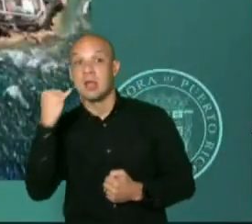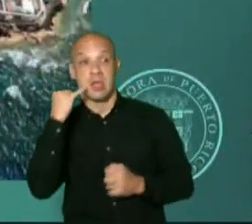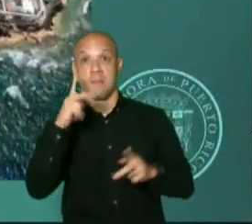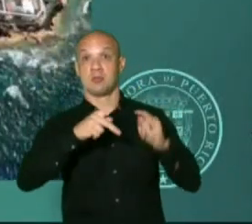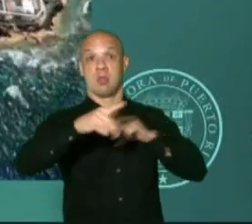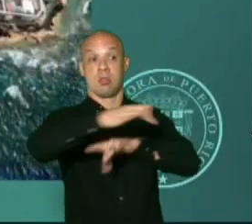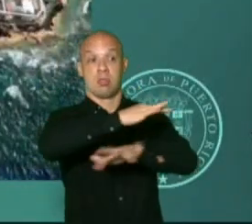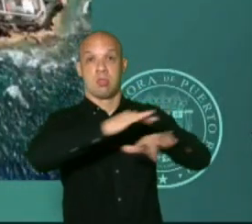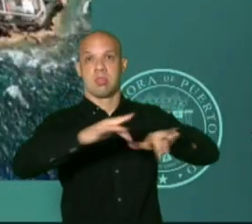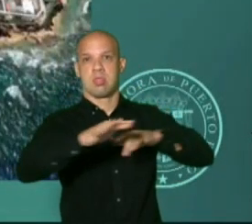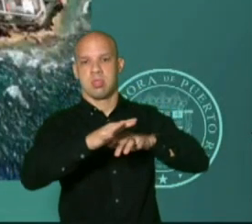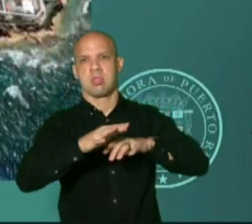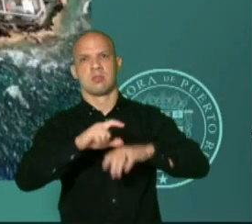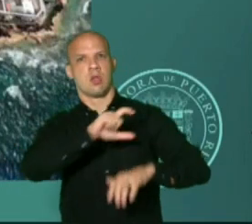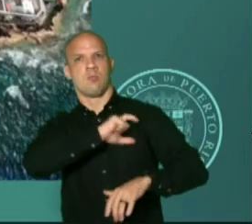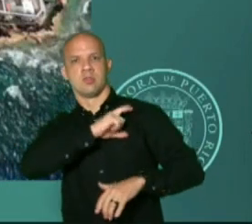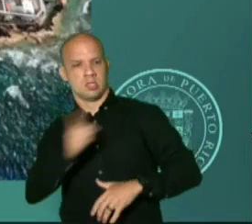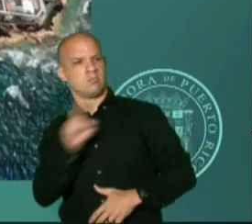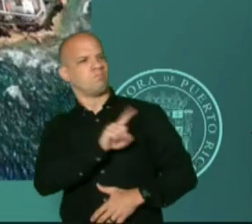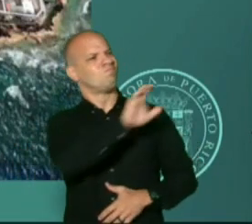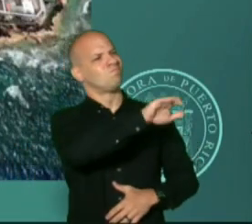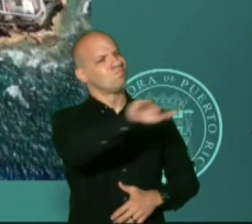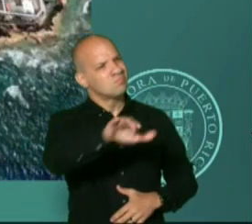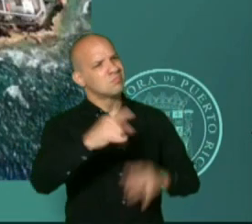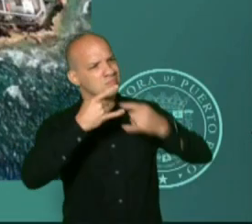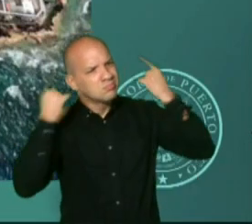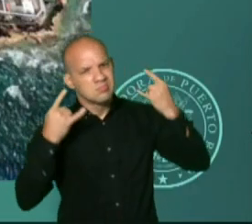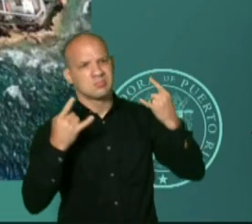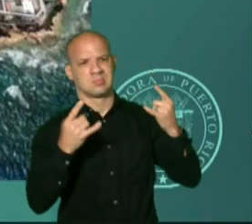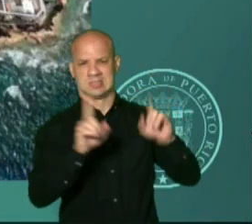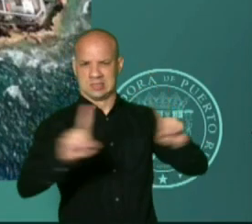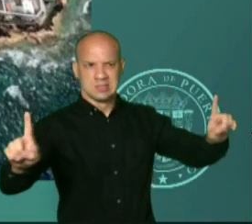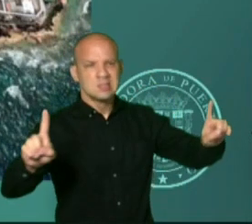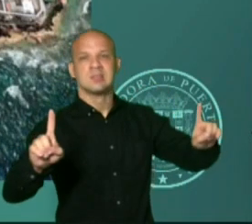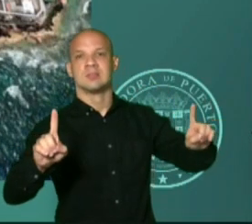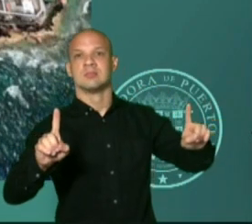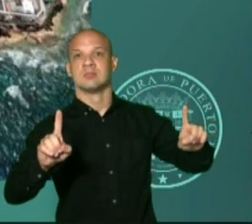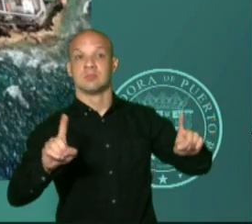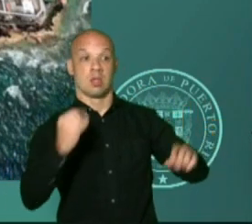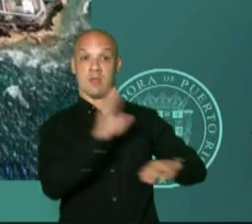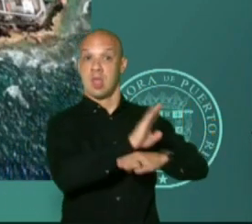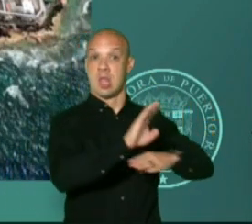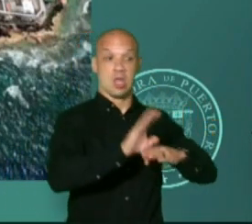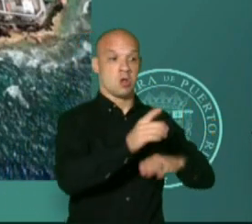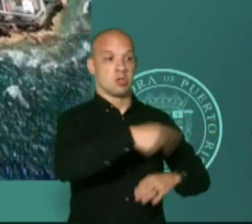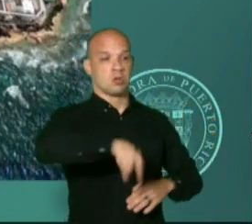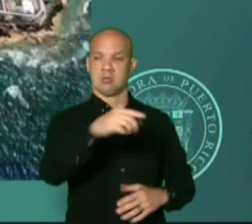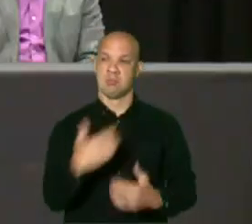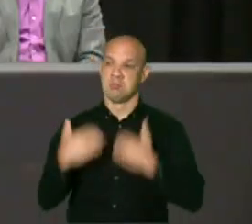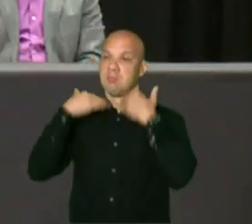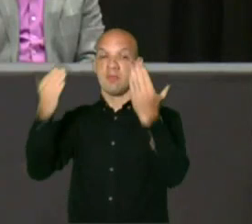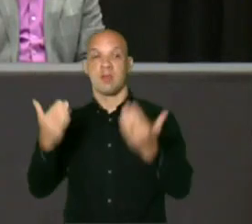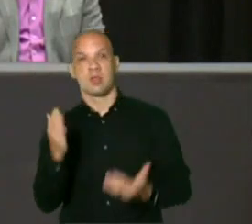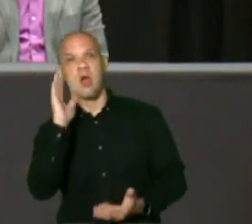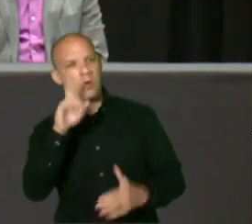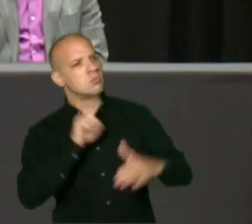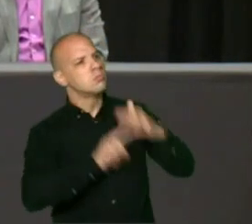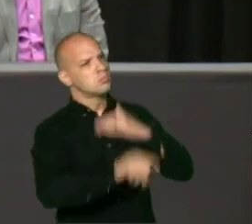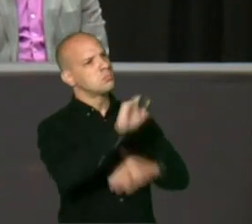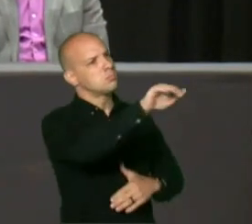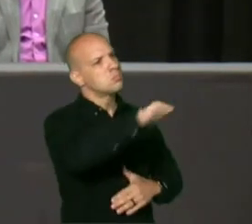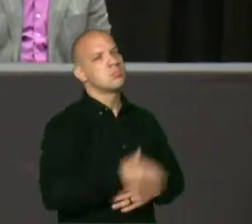hay aglomeramiento de personas, falta de uso de mascarilla y negocios operándose en violación a los estatutos vigentes.